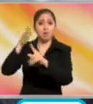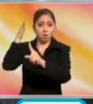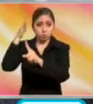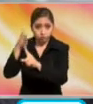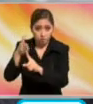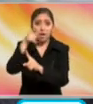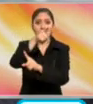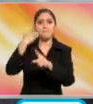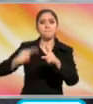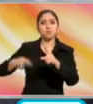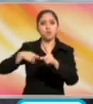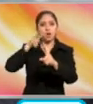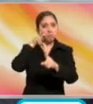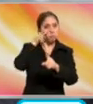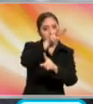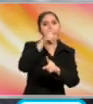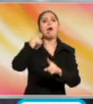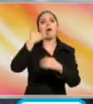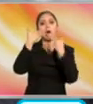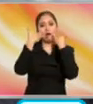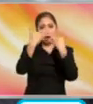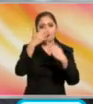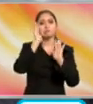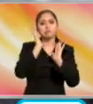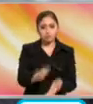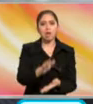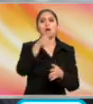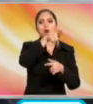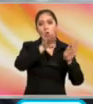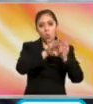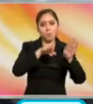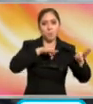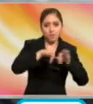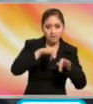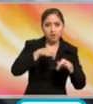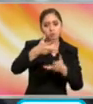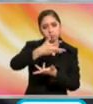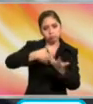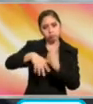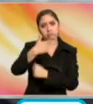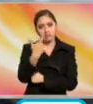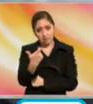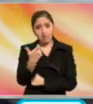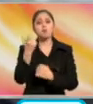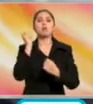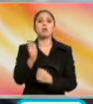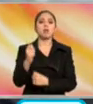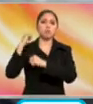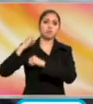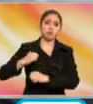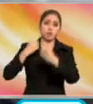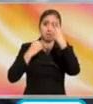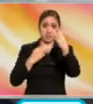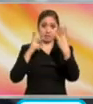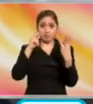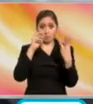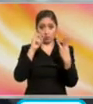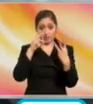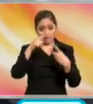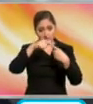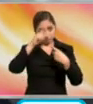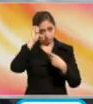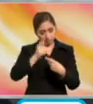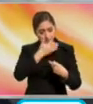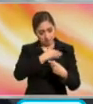de transparencia. De hecho, nosotros teníamos ya casi pues a los tres poderes, a los sindicatos, a partidos ya como